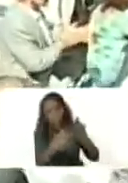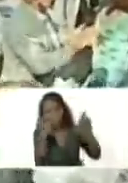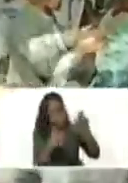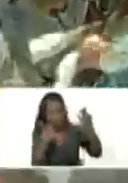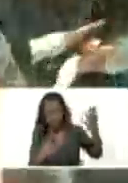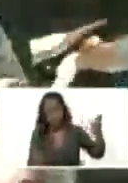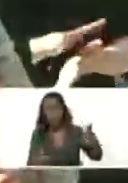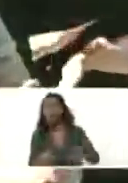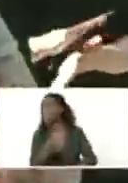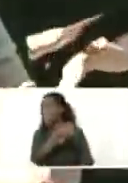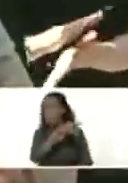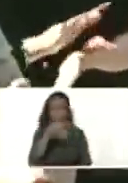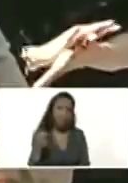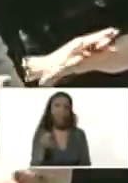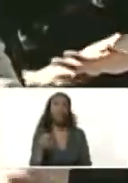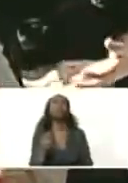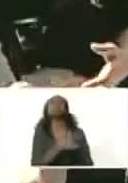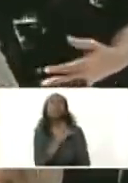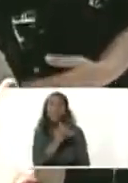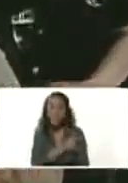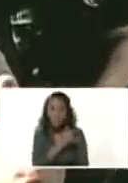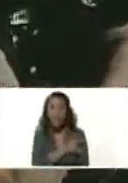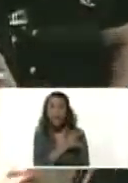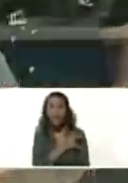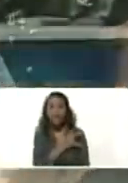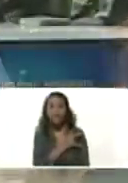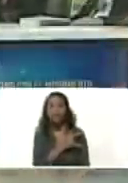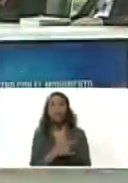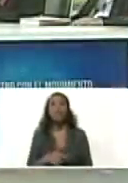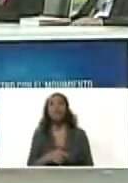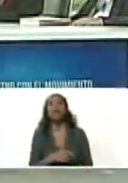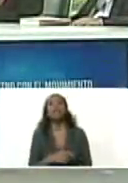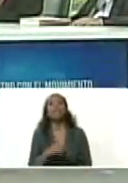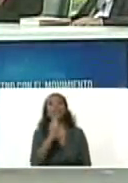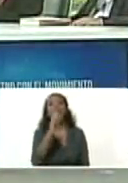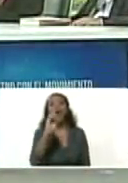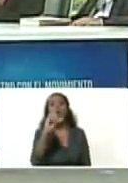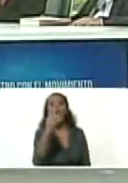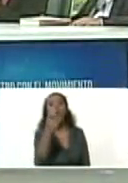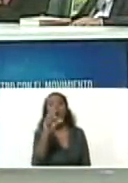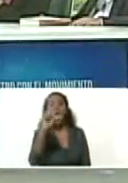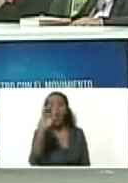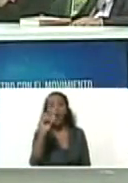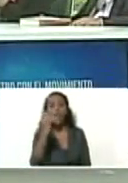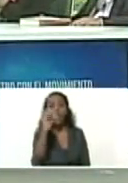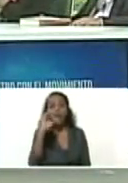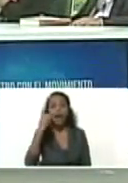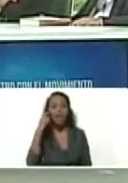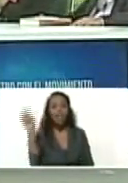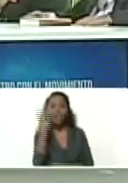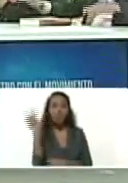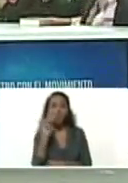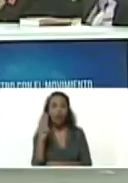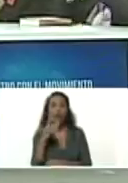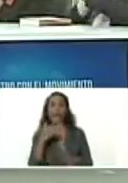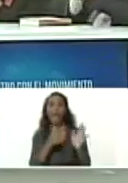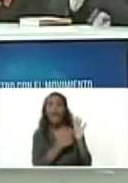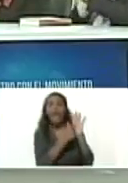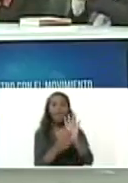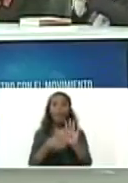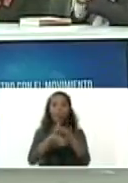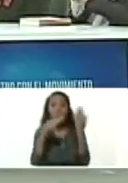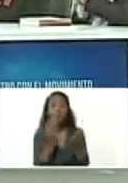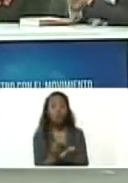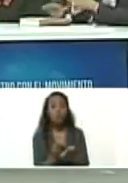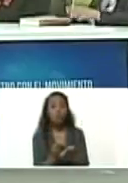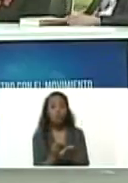parece excelente. Universidad Teológica Evangélica. Teológica Evangélica de Venezuela, dando ejemplo al mundo. Amén.